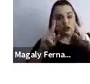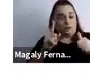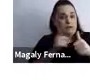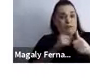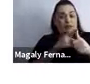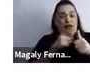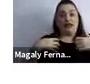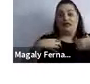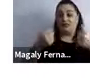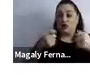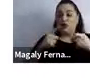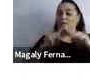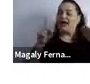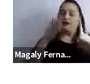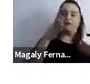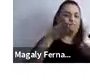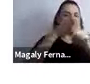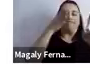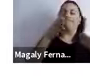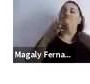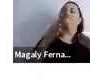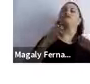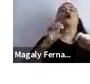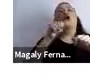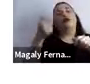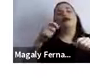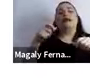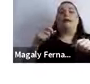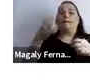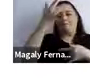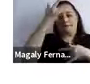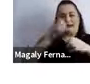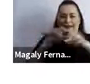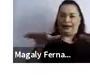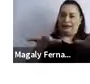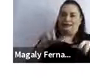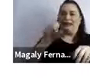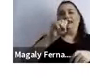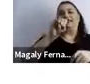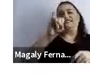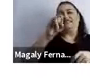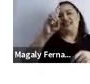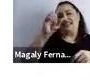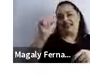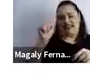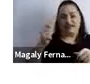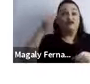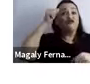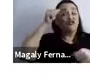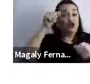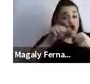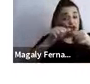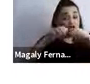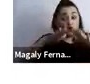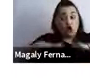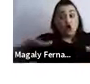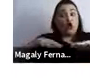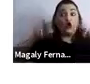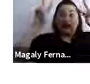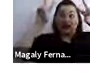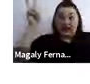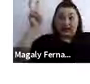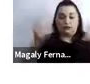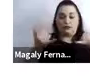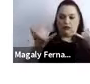la humanidad de nuevo por otra gran pandemia del SIDA, que es muy importante que recordemos en el contexto de la pandemia